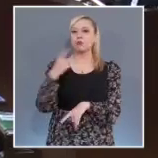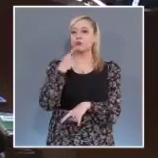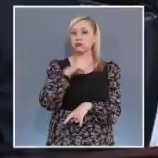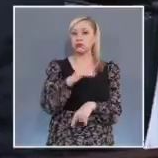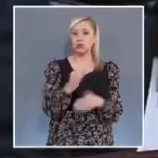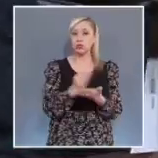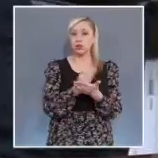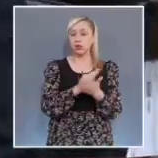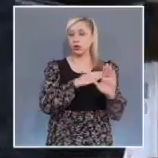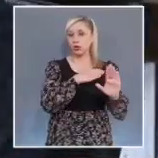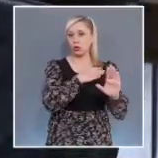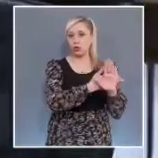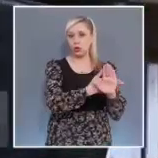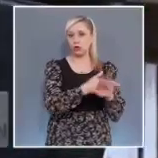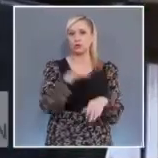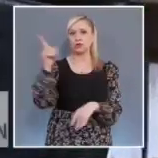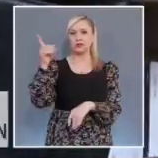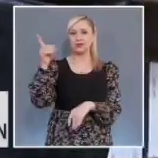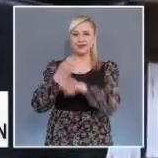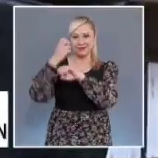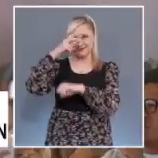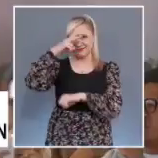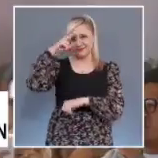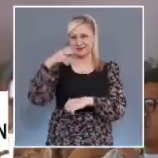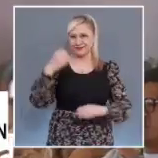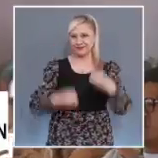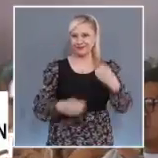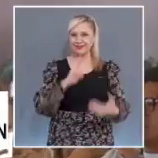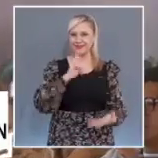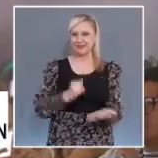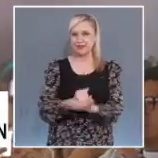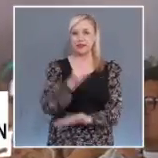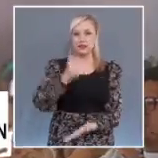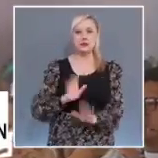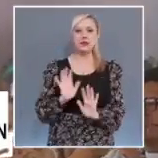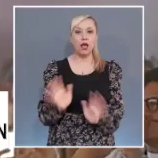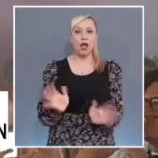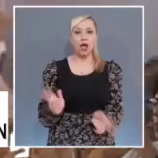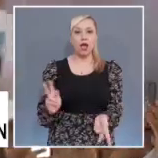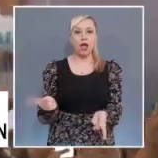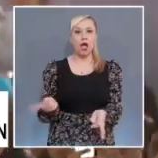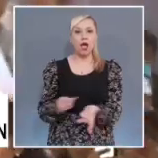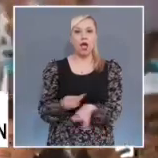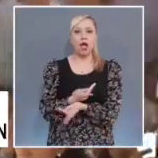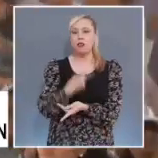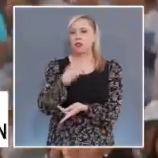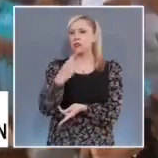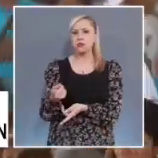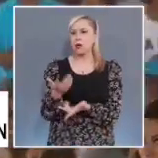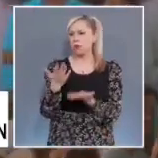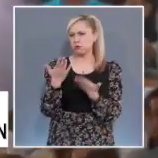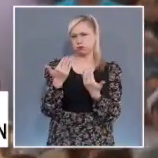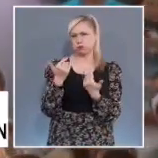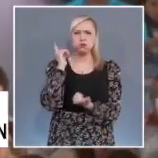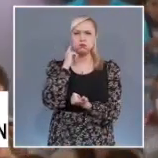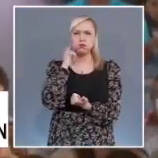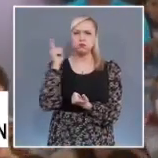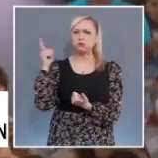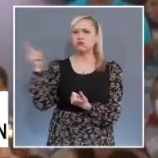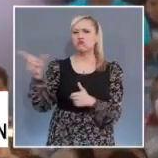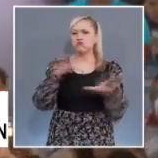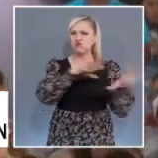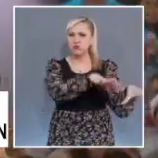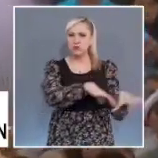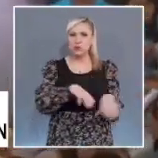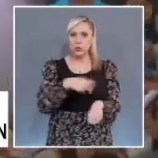Tribunal Electoral del Estado de México, que descartó el uso indebido de recursos públicos y la promoción